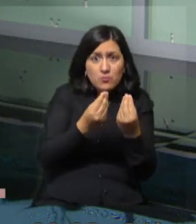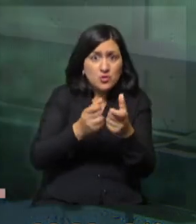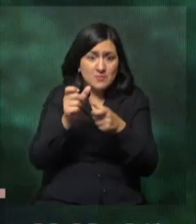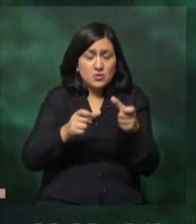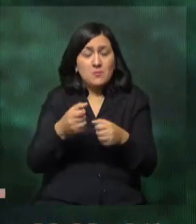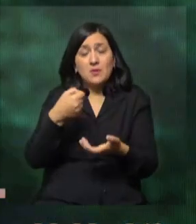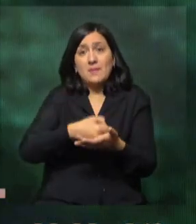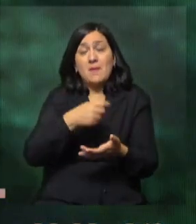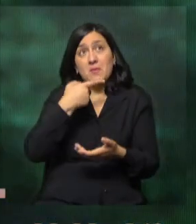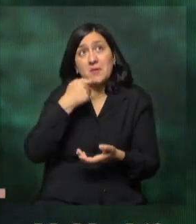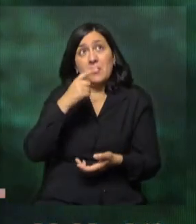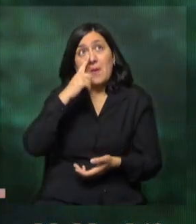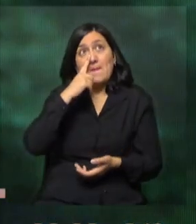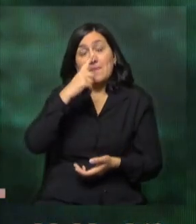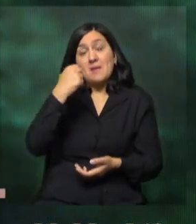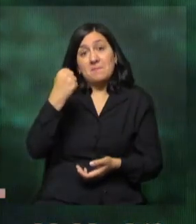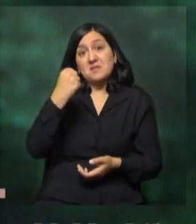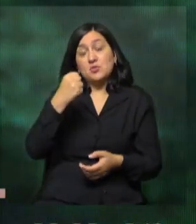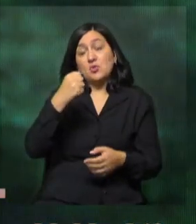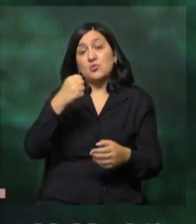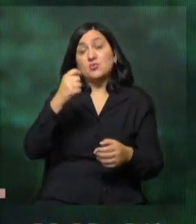pagabas 1.500 pesos, 2.000 pesos de luz,